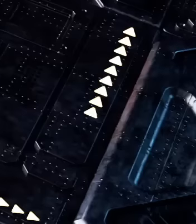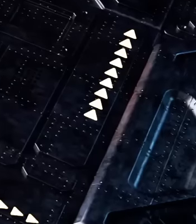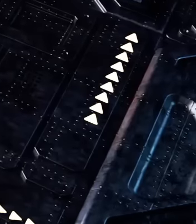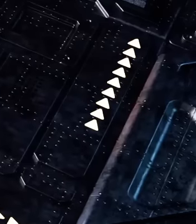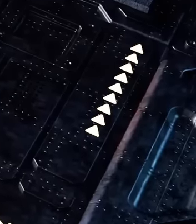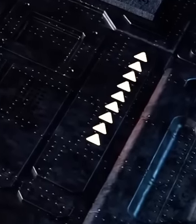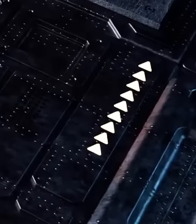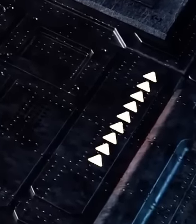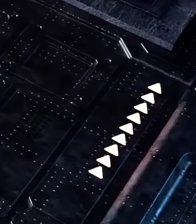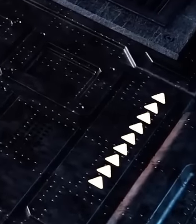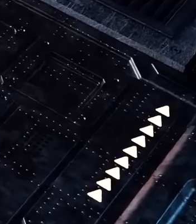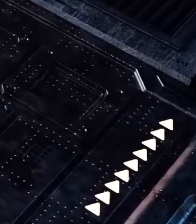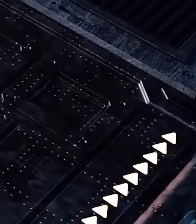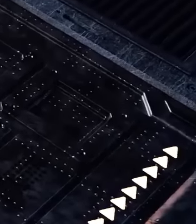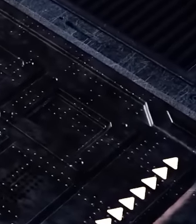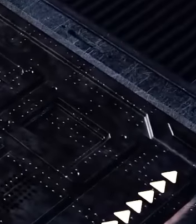Todopoderoso!